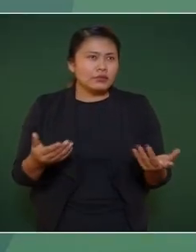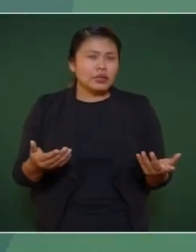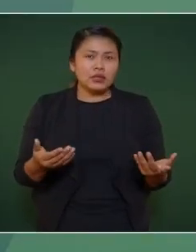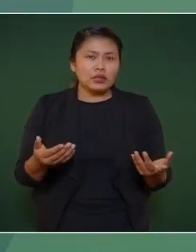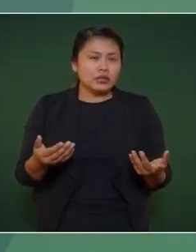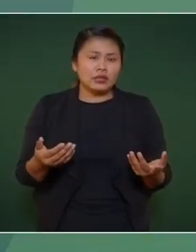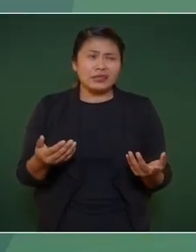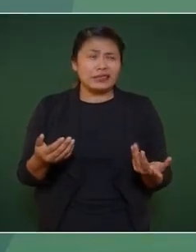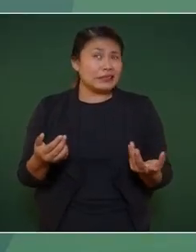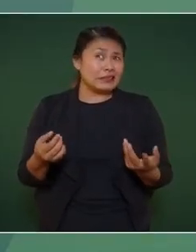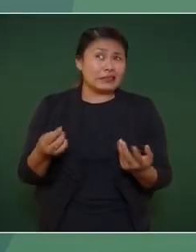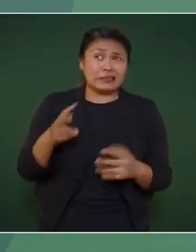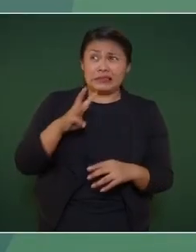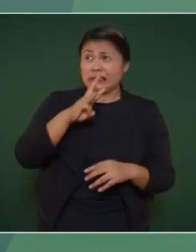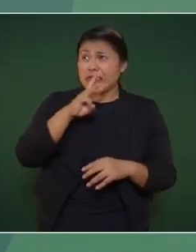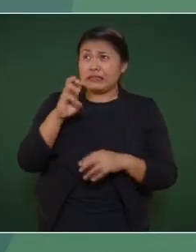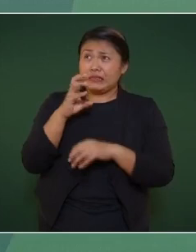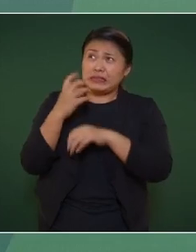llevó 300 años